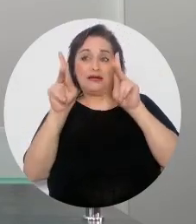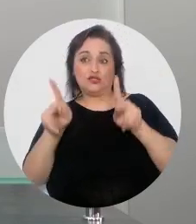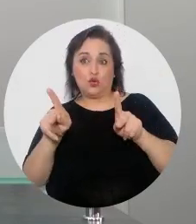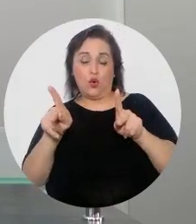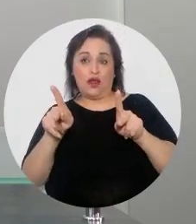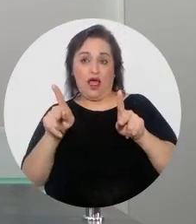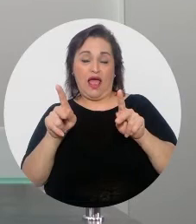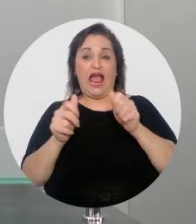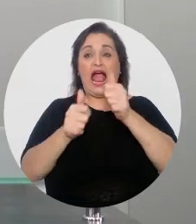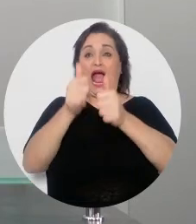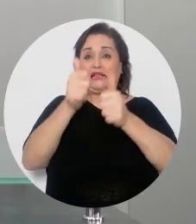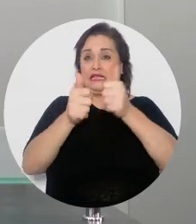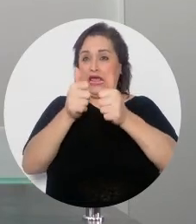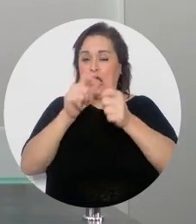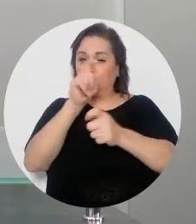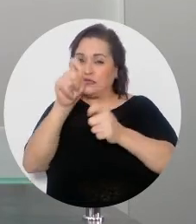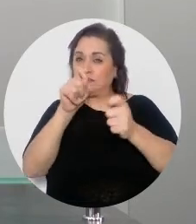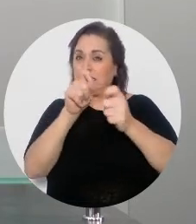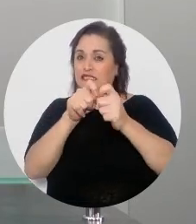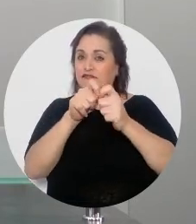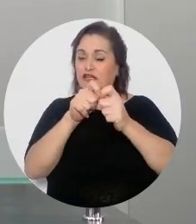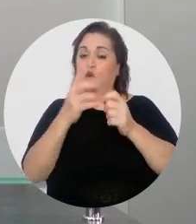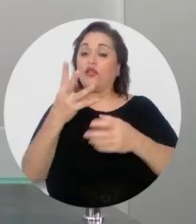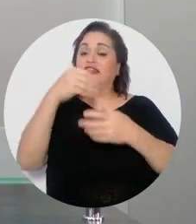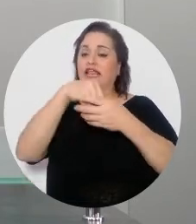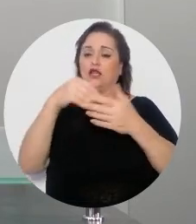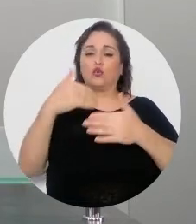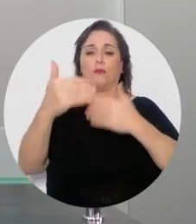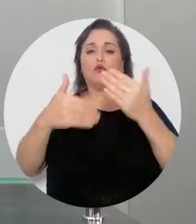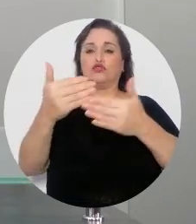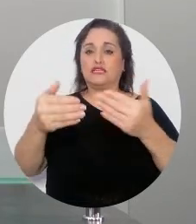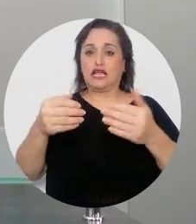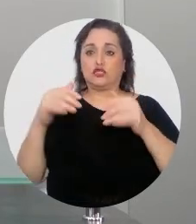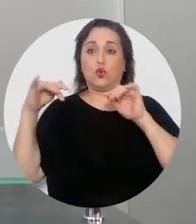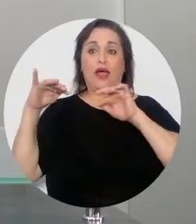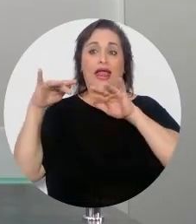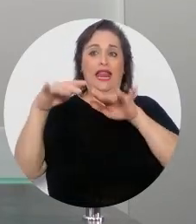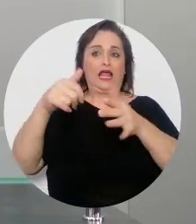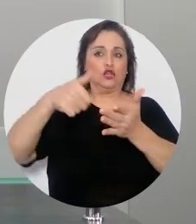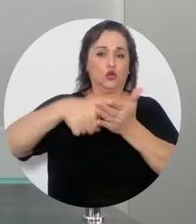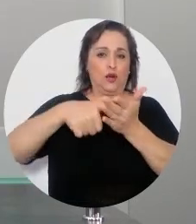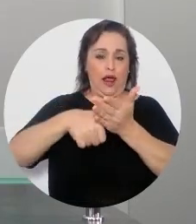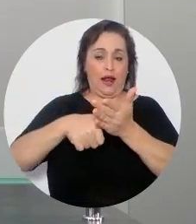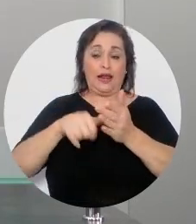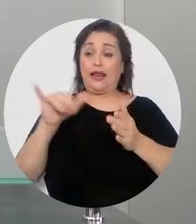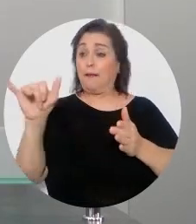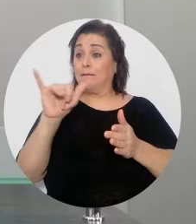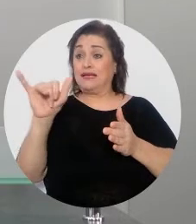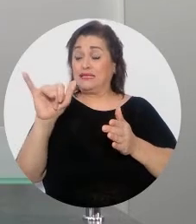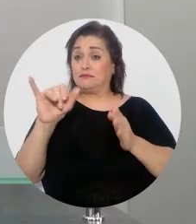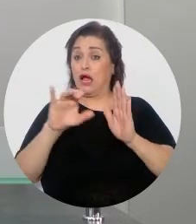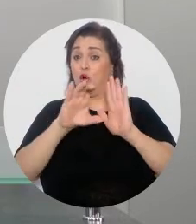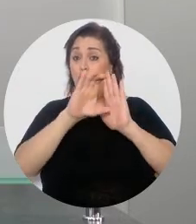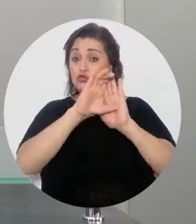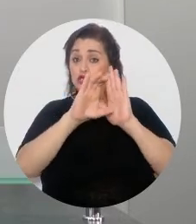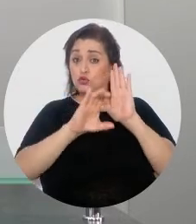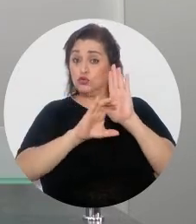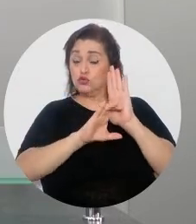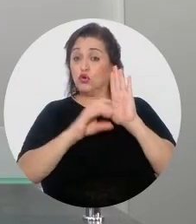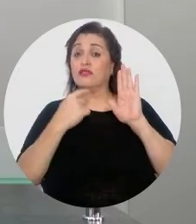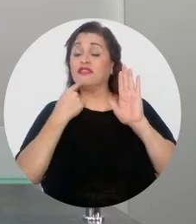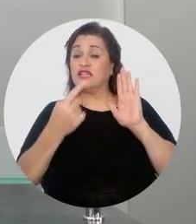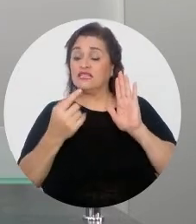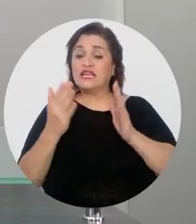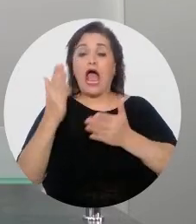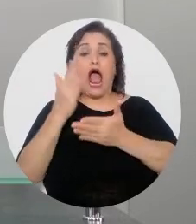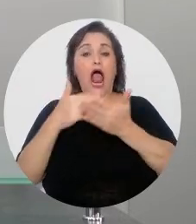concreto dentro de un proceso electoral. Finalmente, la propia Constitución estipula